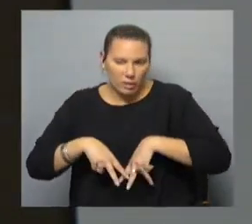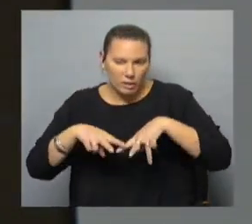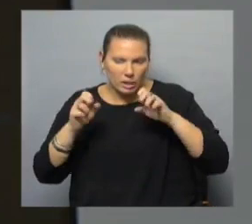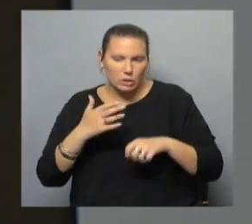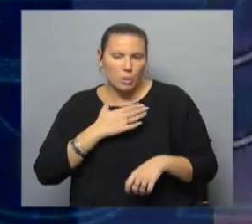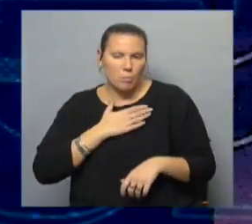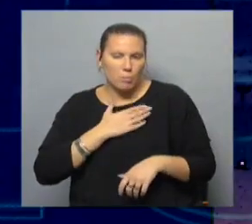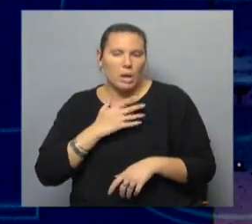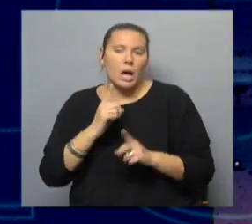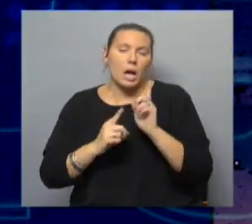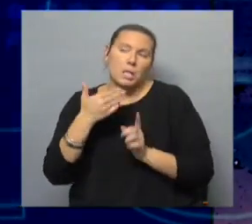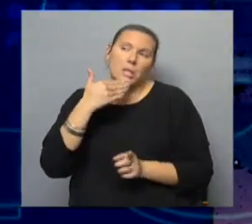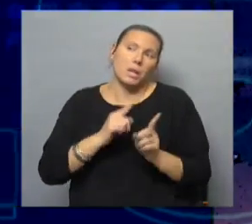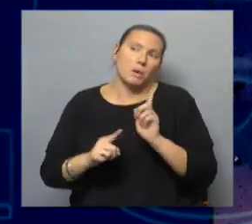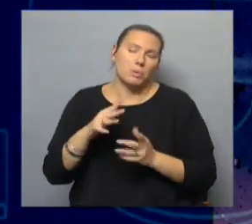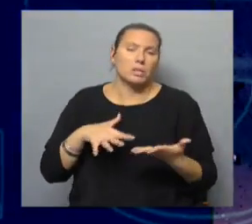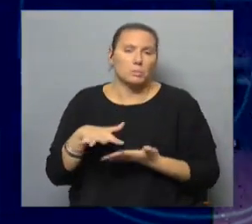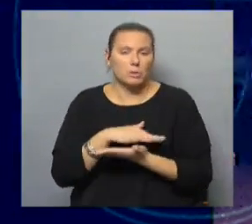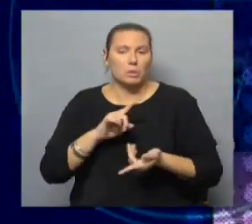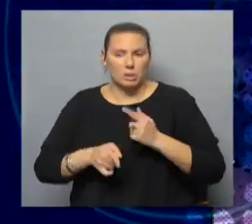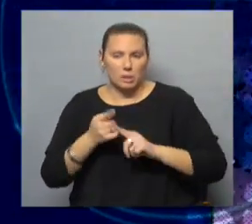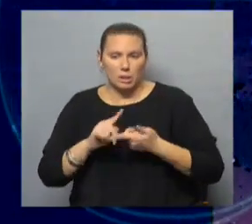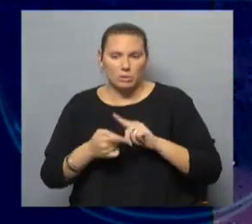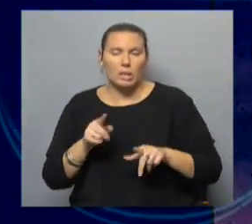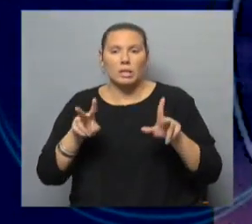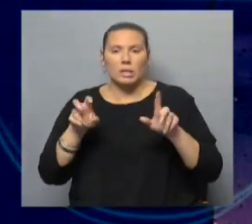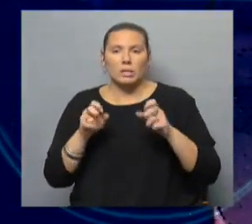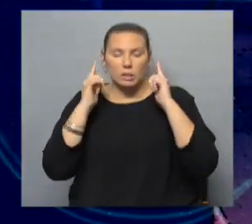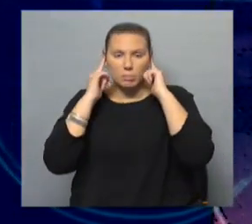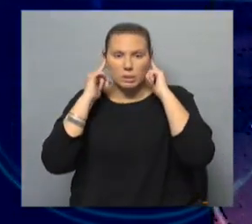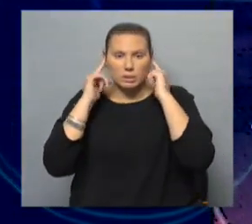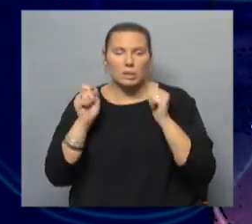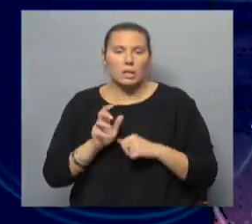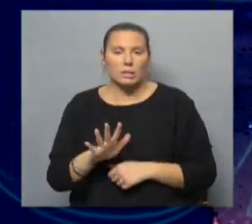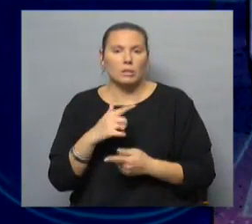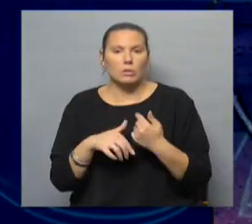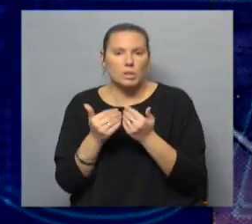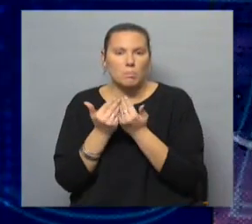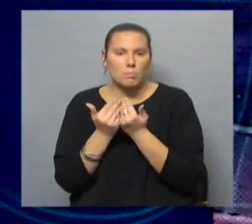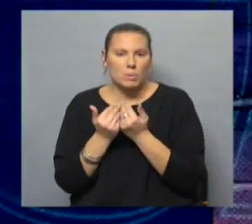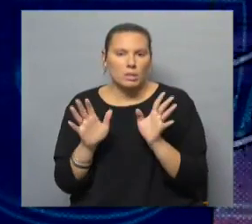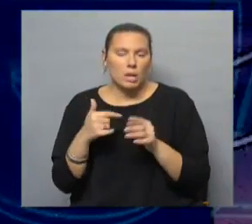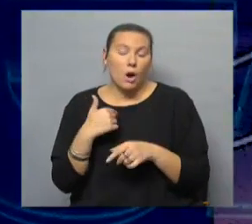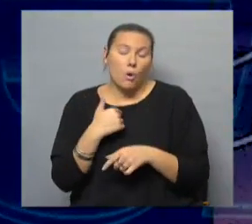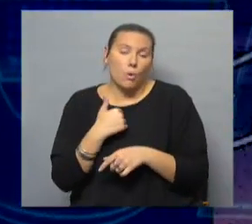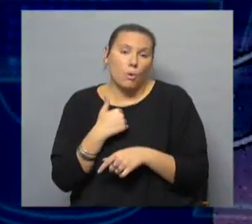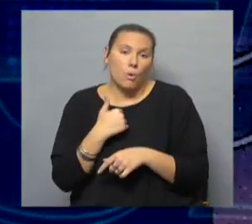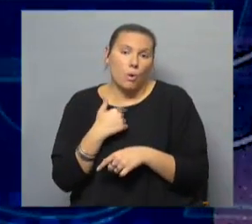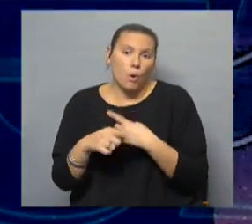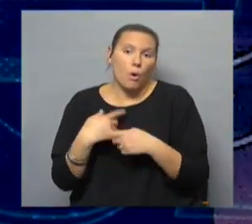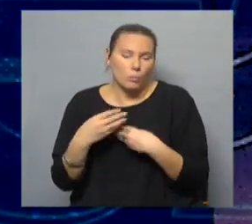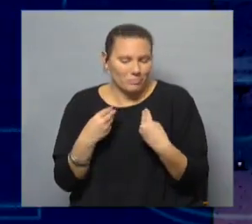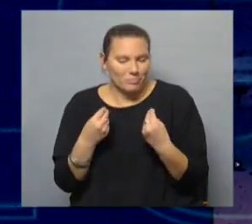para entender algunas cosas de vínculos y cuestiones de esa índole. Entonces, el punto de partida o lo que me mantiene o lo que me da